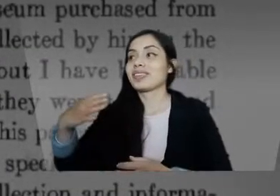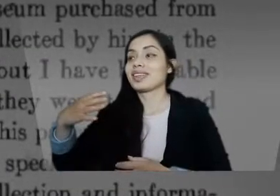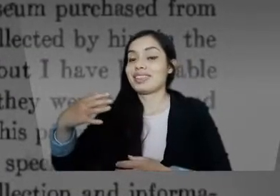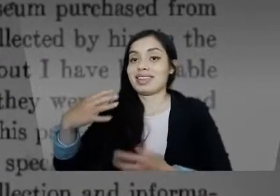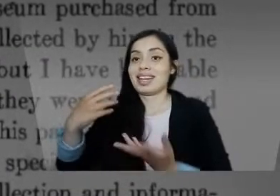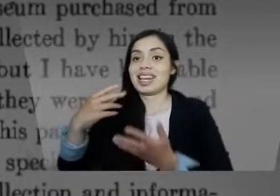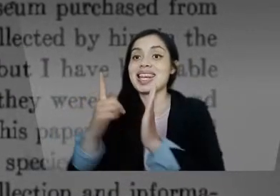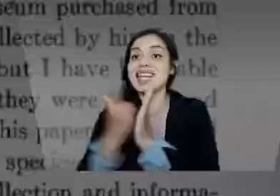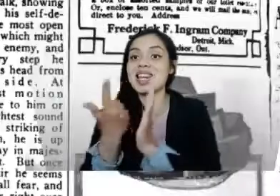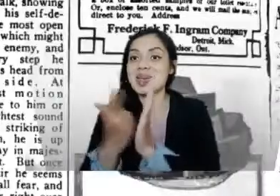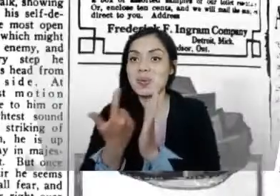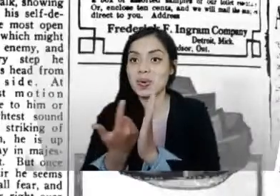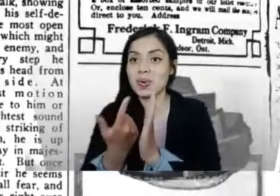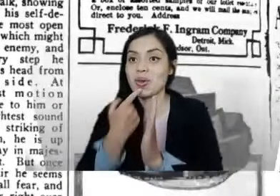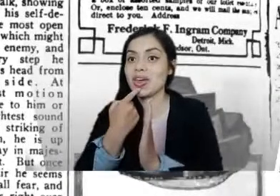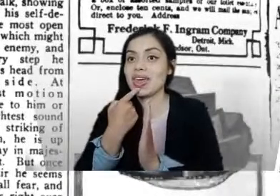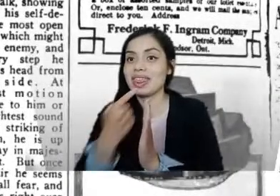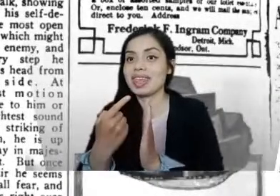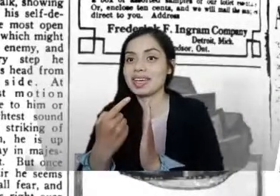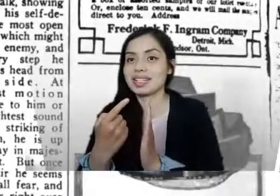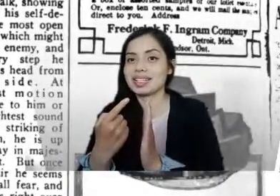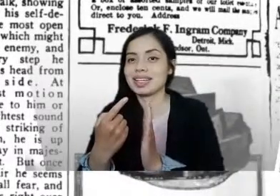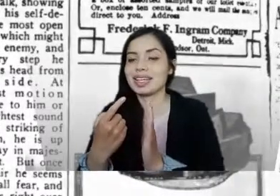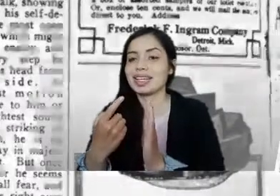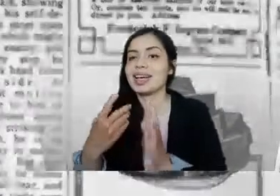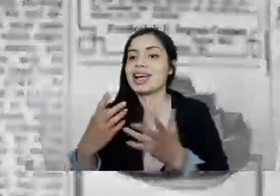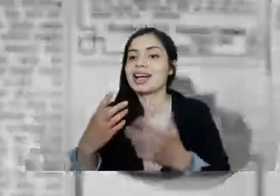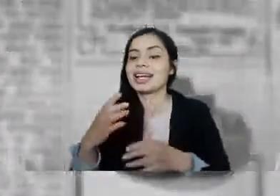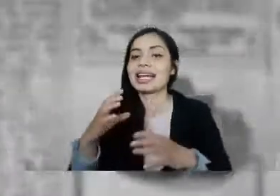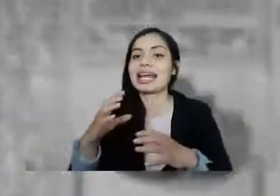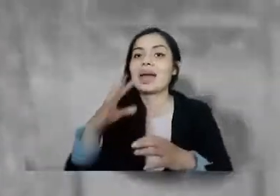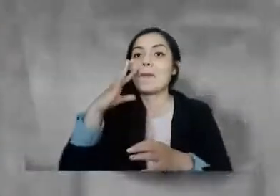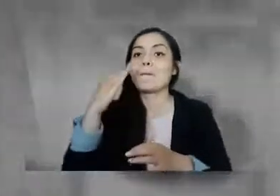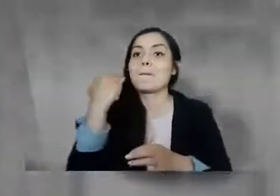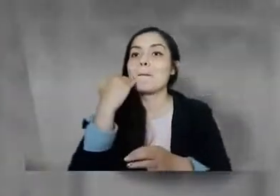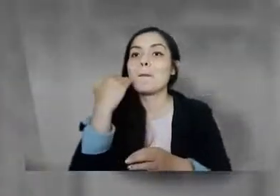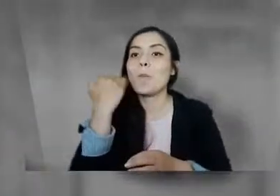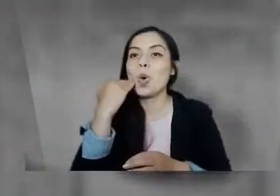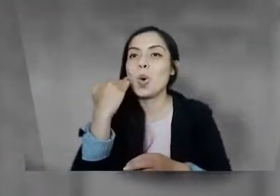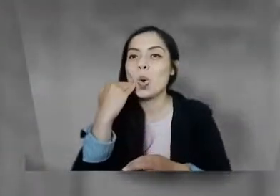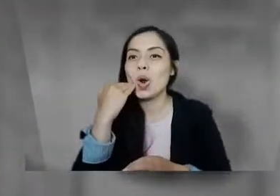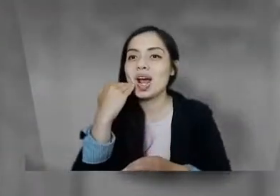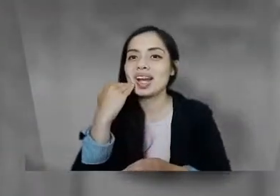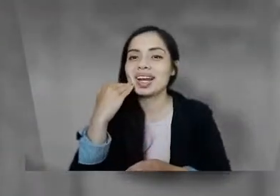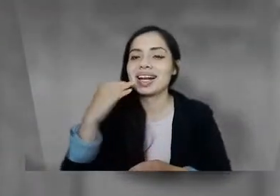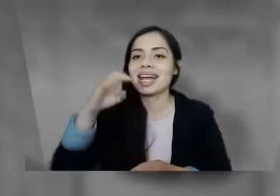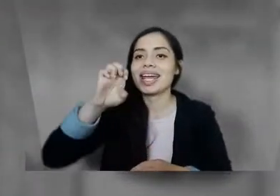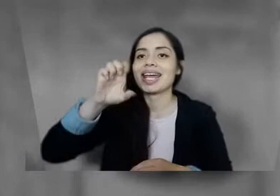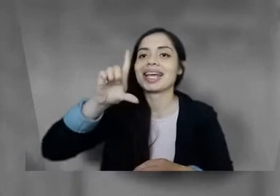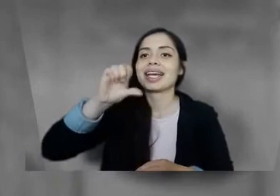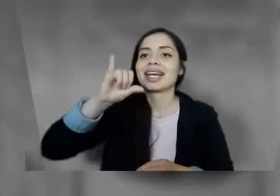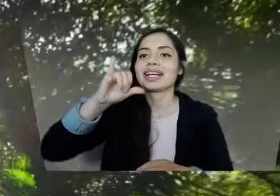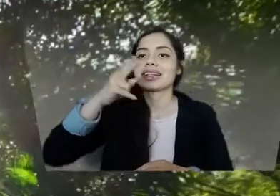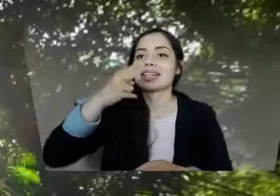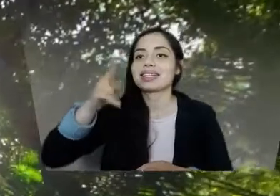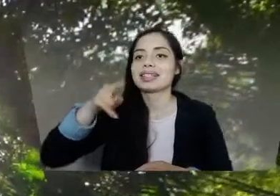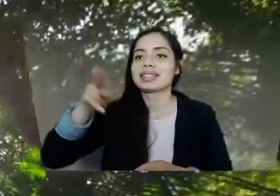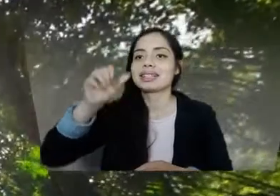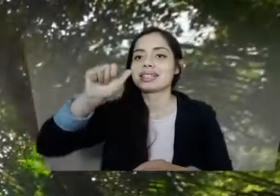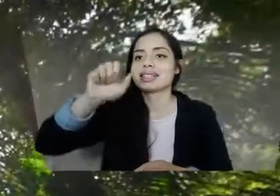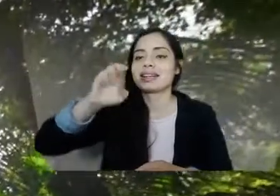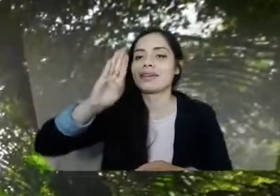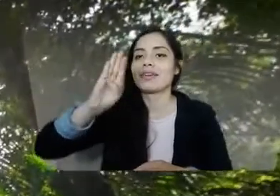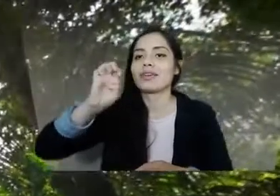Mrs. Elizabeth Kerr. Cuando nos dimos cuenta que era Mrs., pues nos emocionamos muchísimo. Elizabeth Kerr vino como en 1900 y de hecho